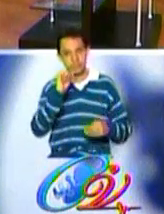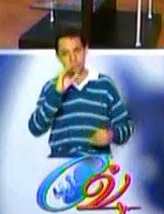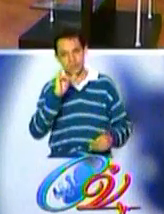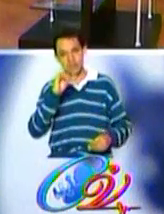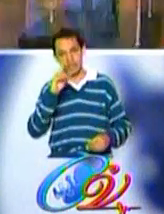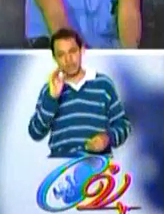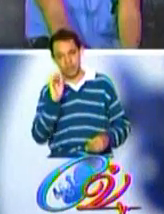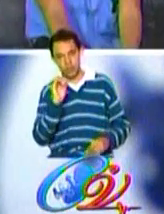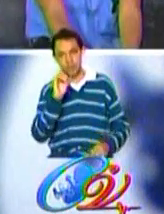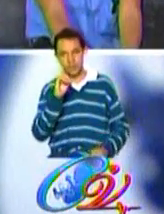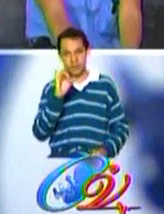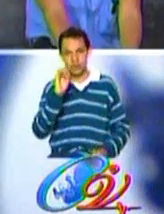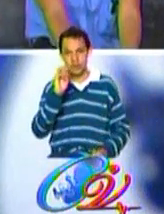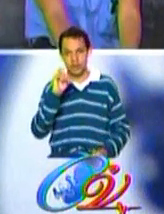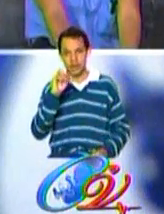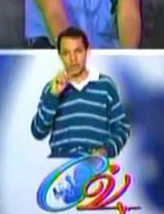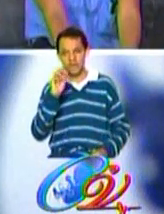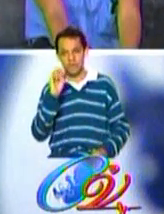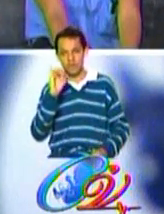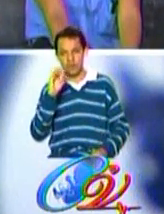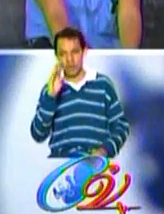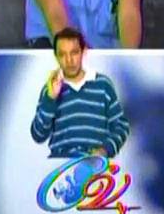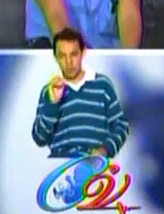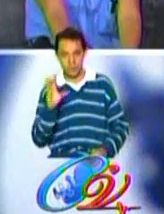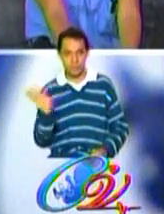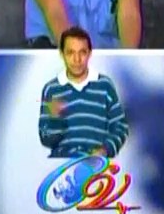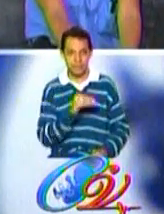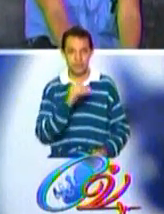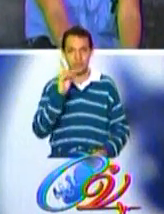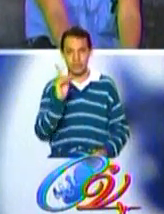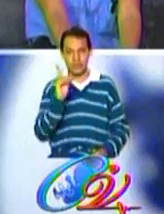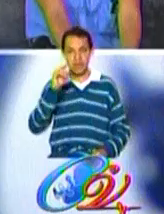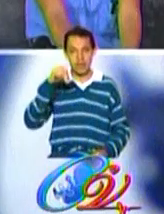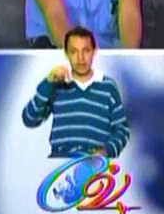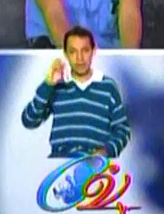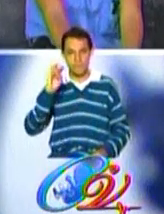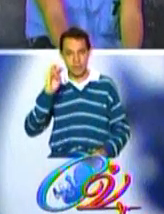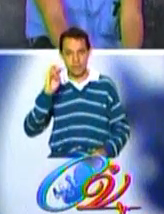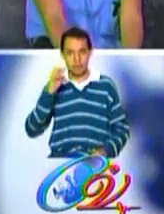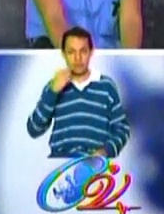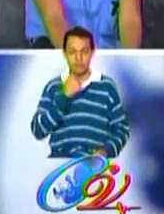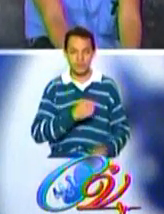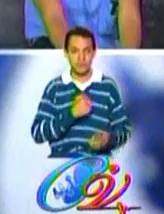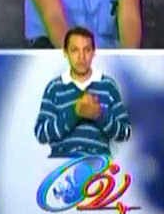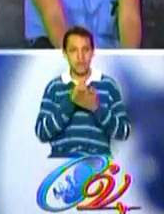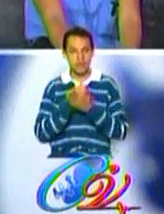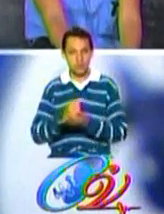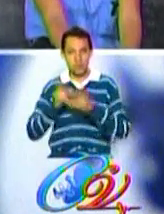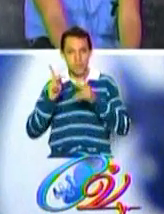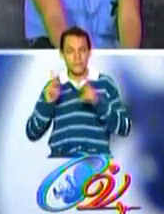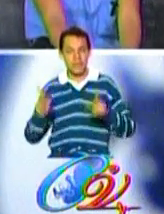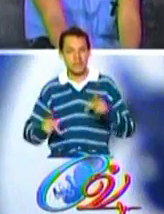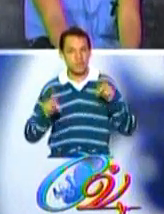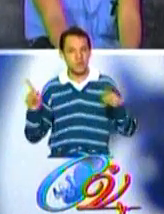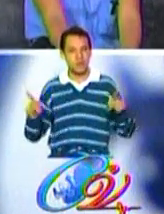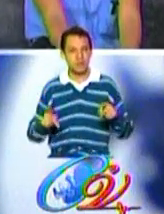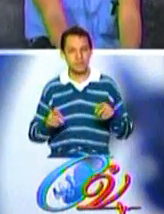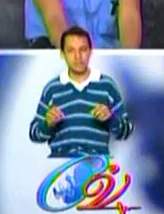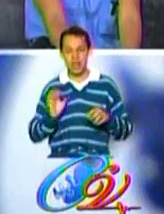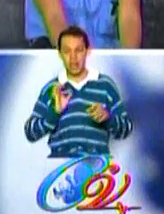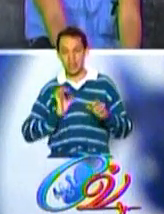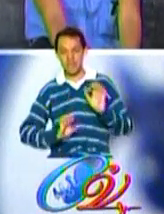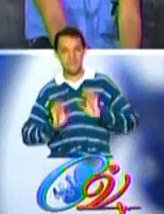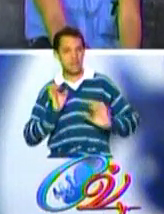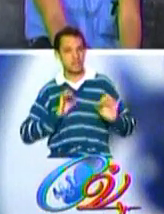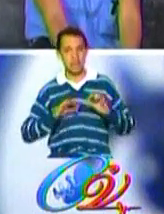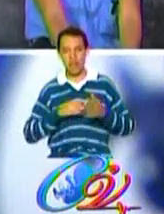utilizamos también DMP, este es un medicamento muy bueno para los pacientes con problemas inmunes,